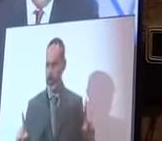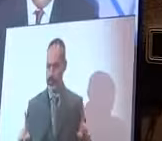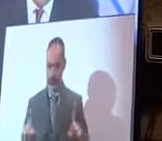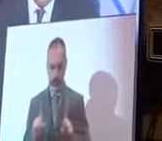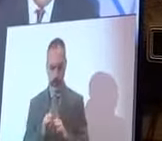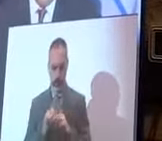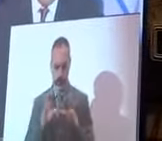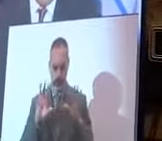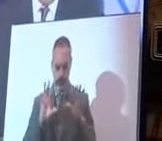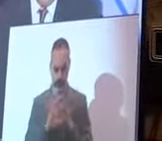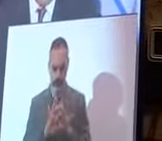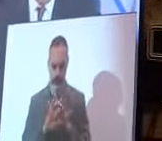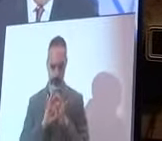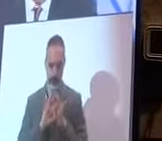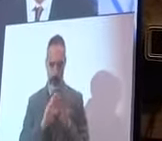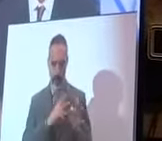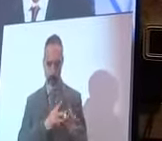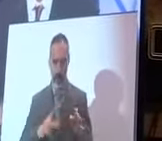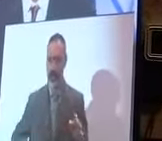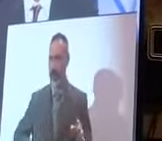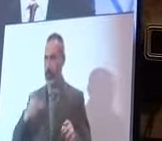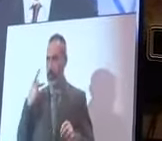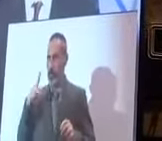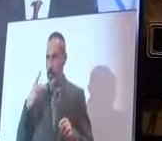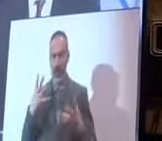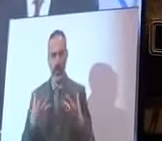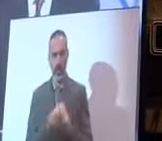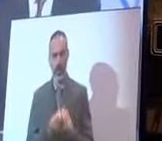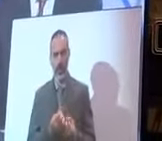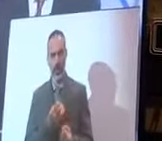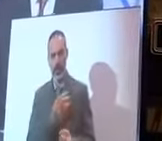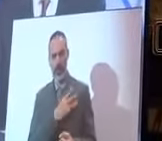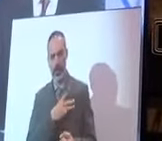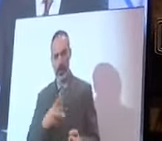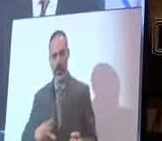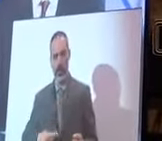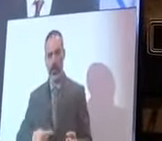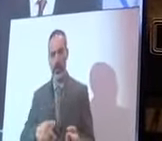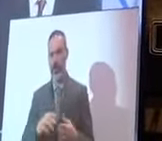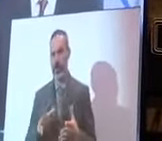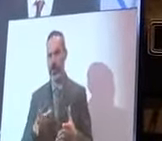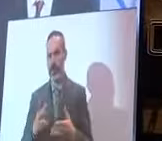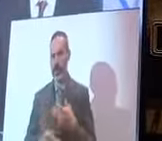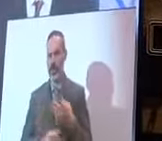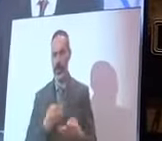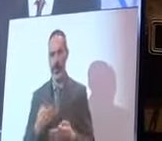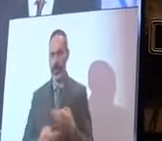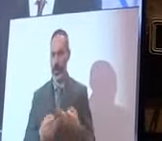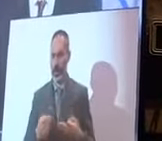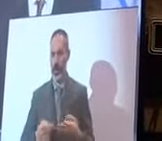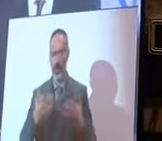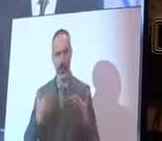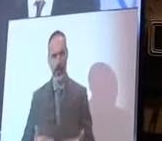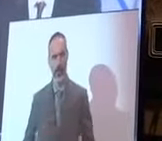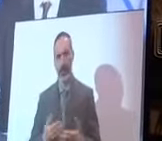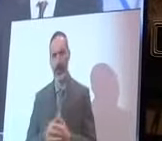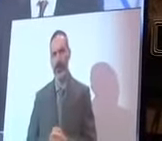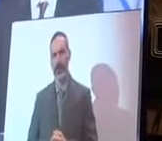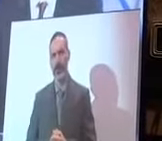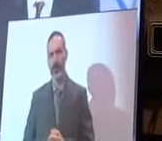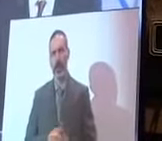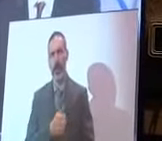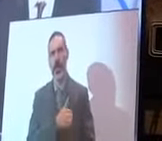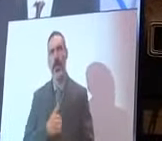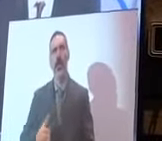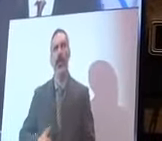El municipio de Puebla, junto con 5 municipios, conforman, están todos presentes, la alcaldesa